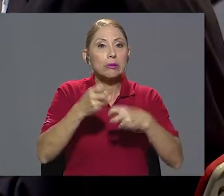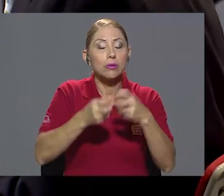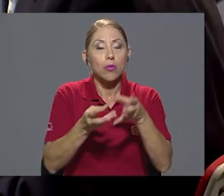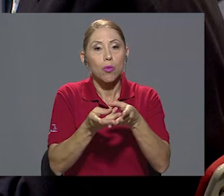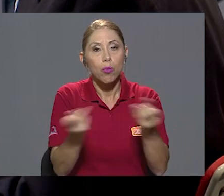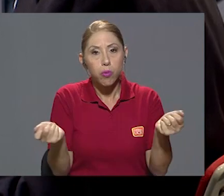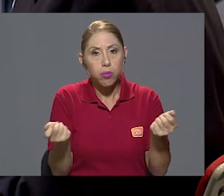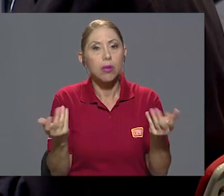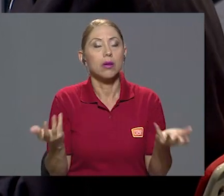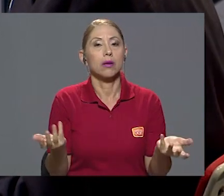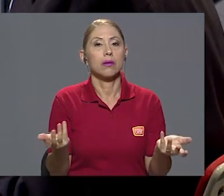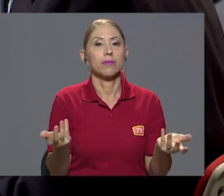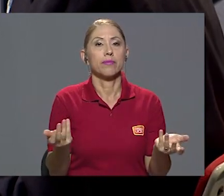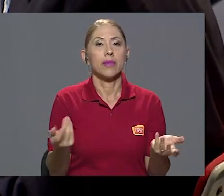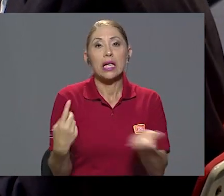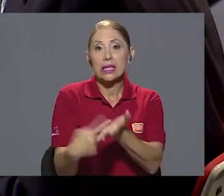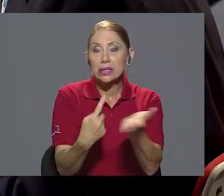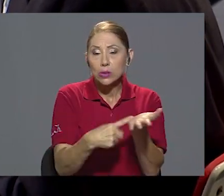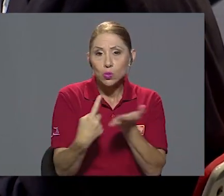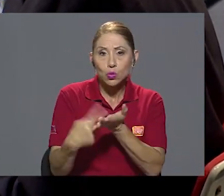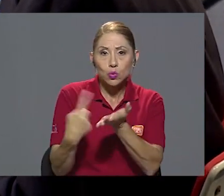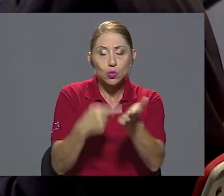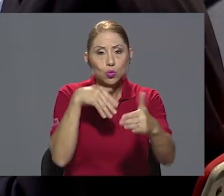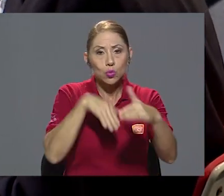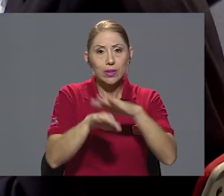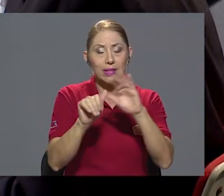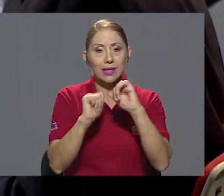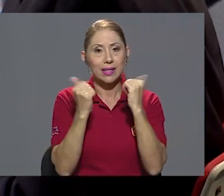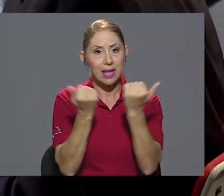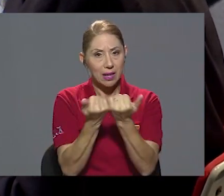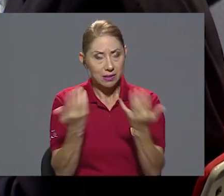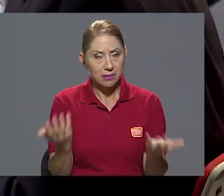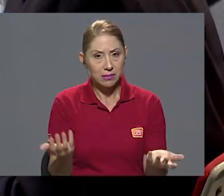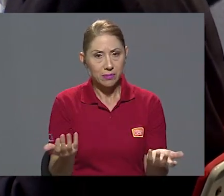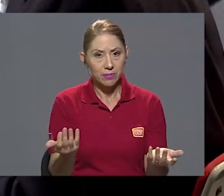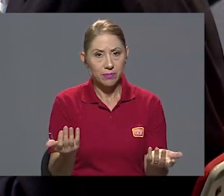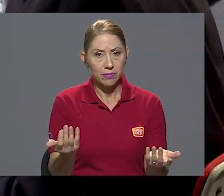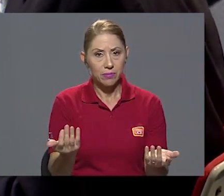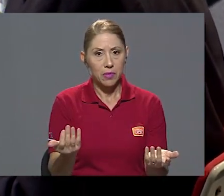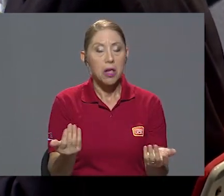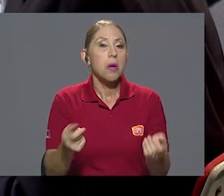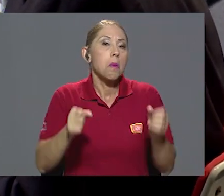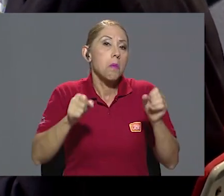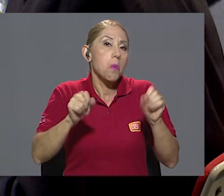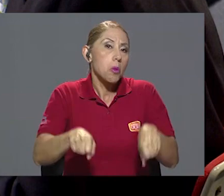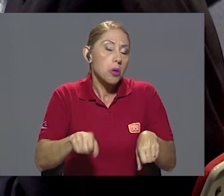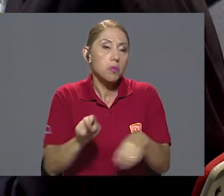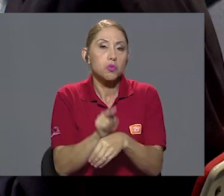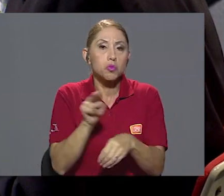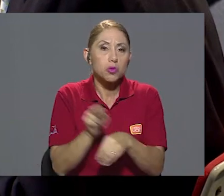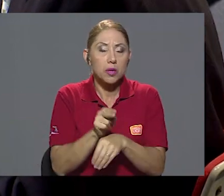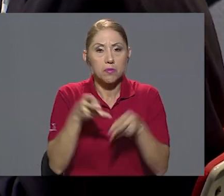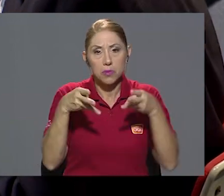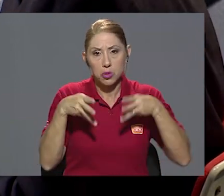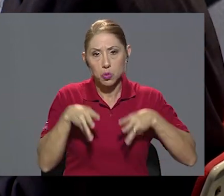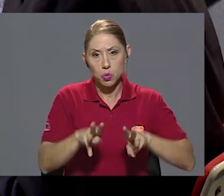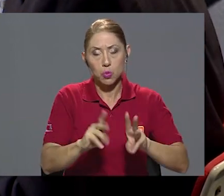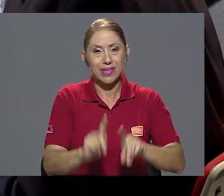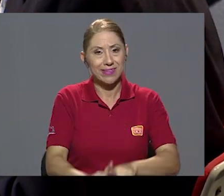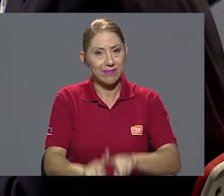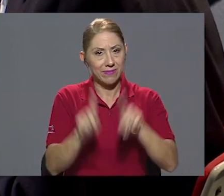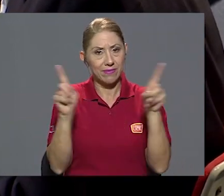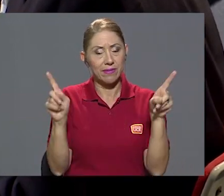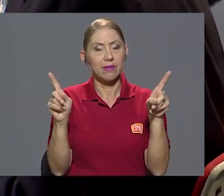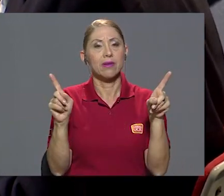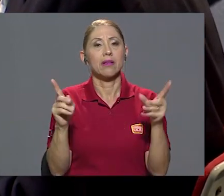de problemas, por ejemplo. La discusión en clase. Entonces, de una u otra forma, podríamos emplear metodologías